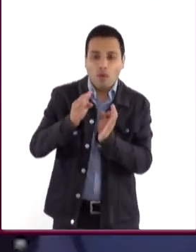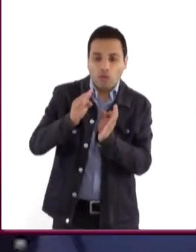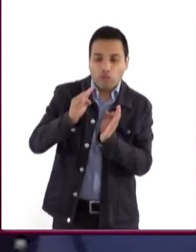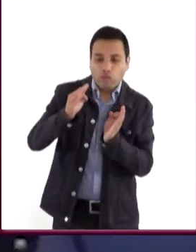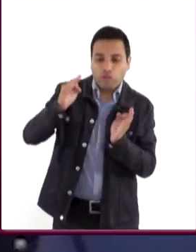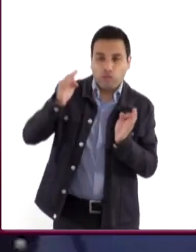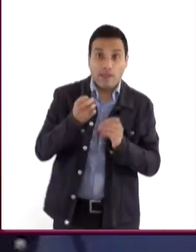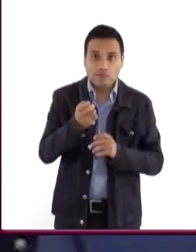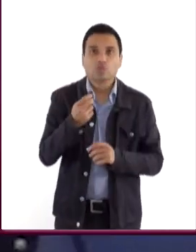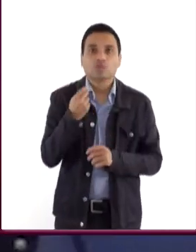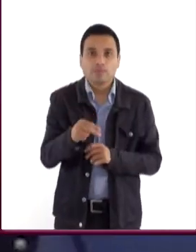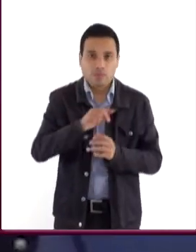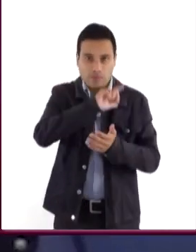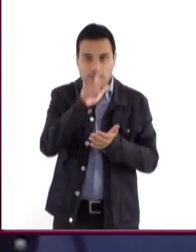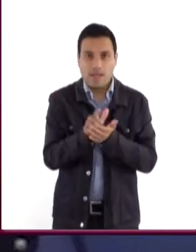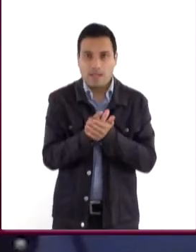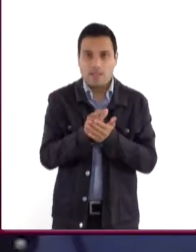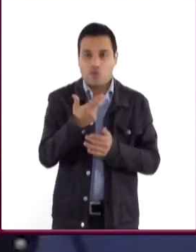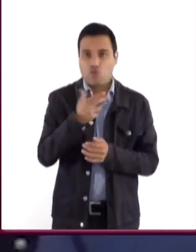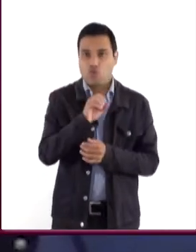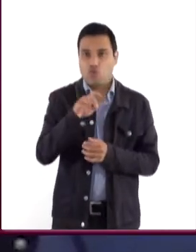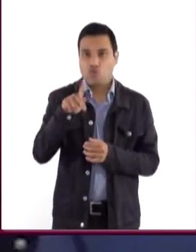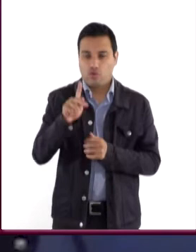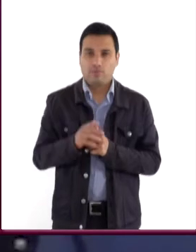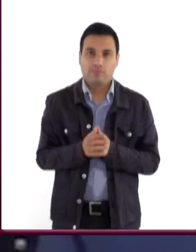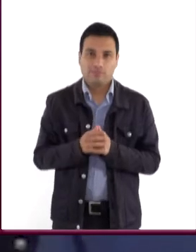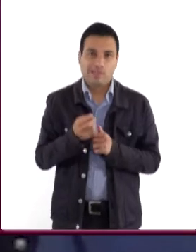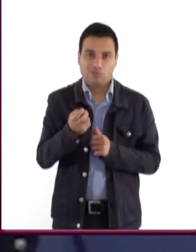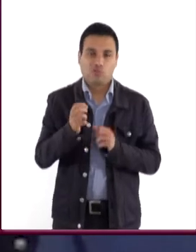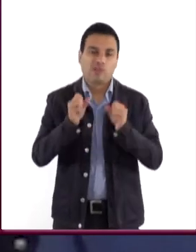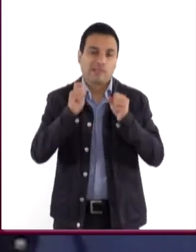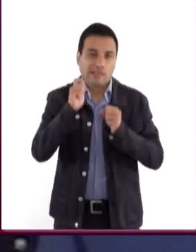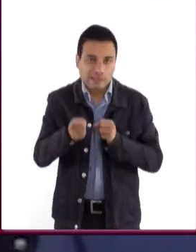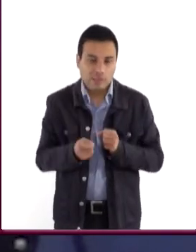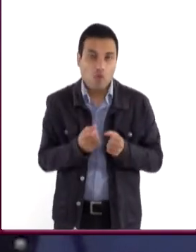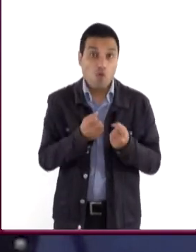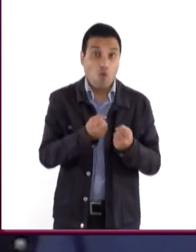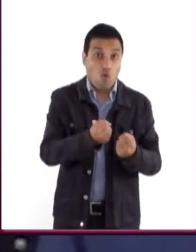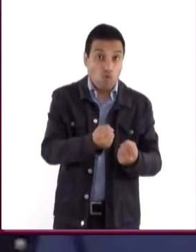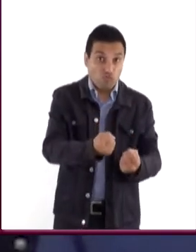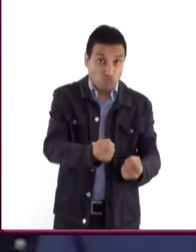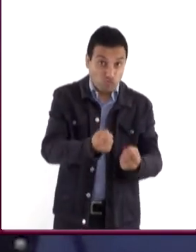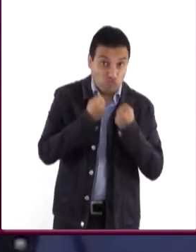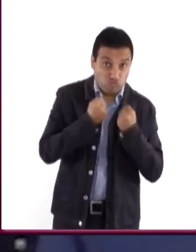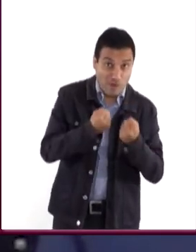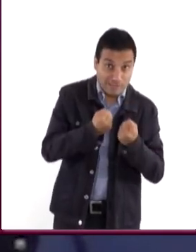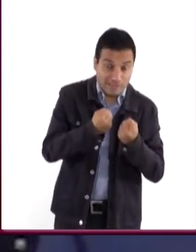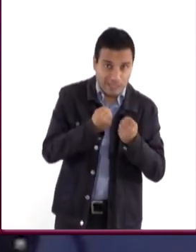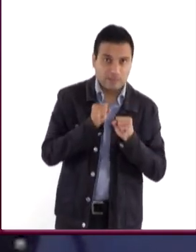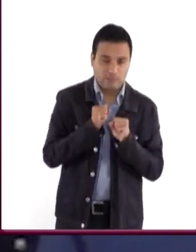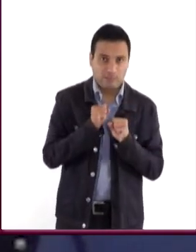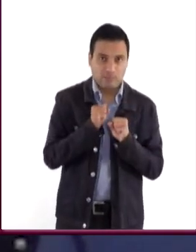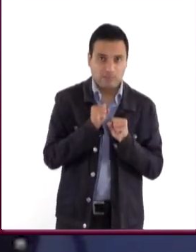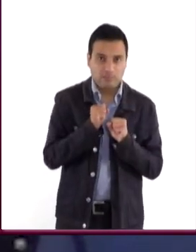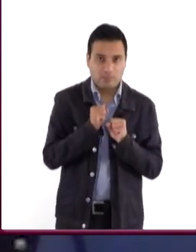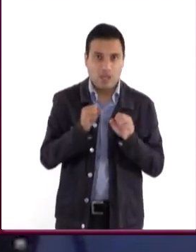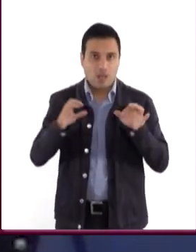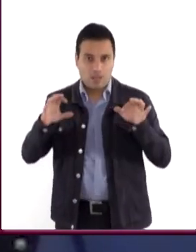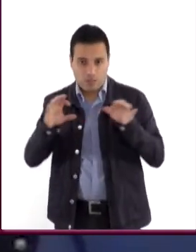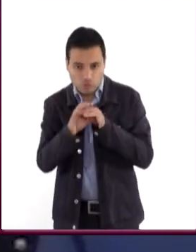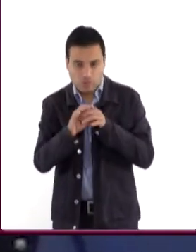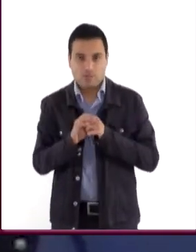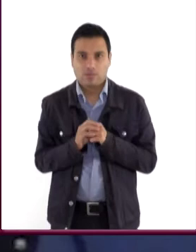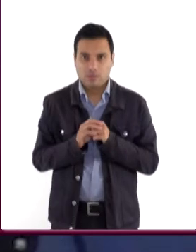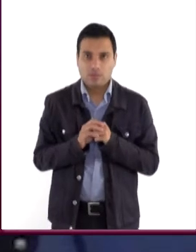es conocida como la ley de Hooke. Es la relación entre la fuerza que ejerce la masa y